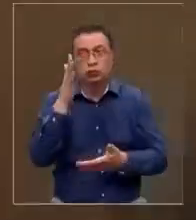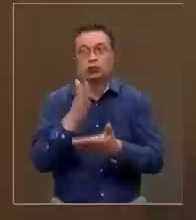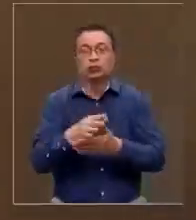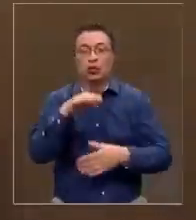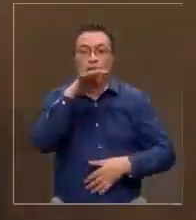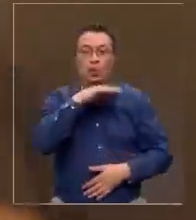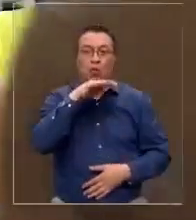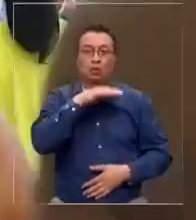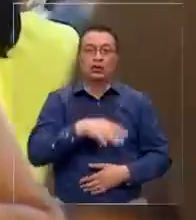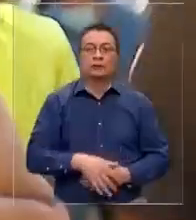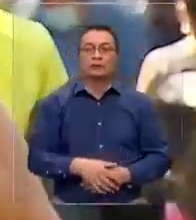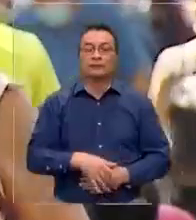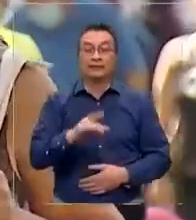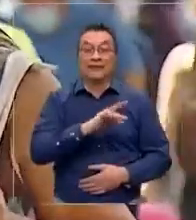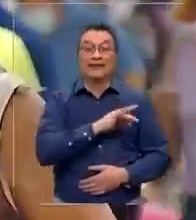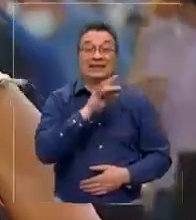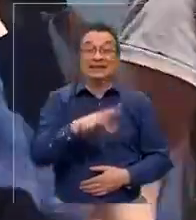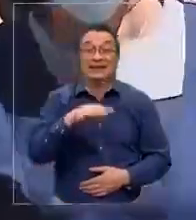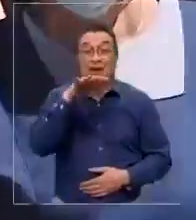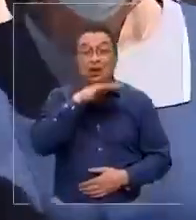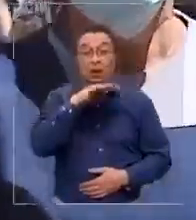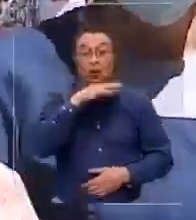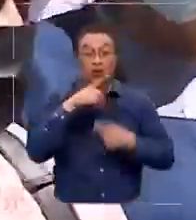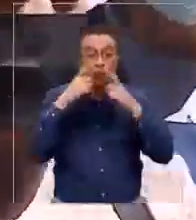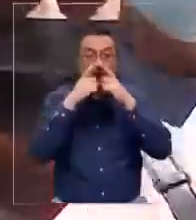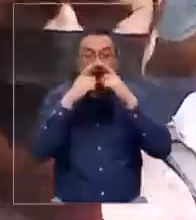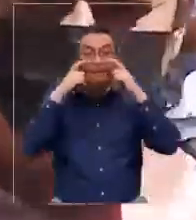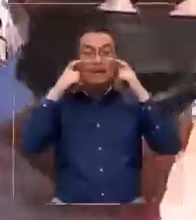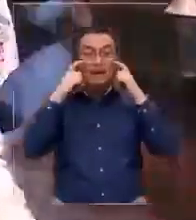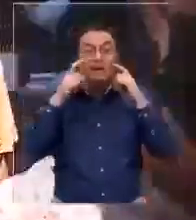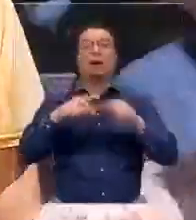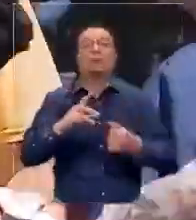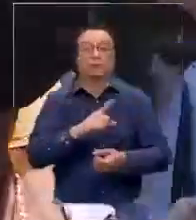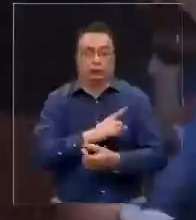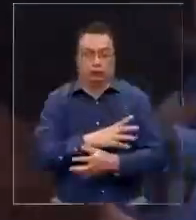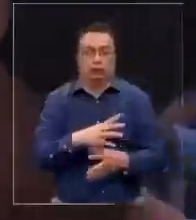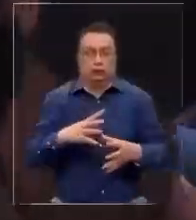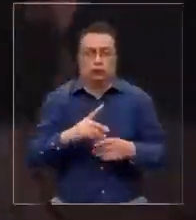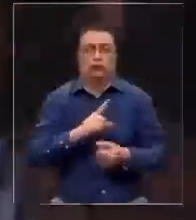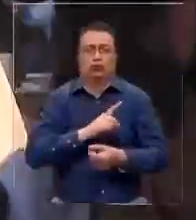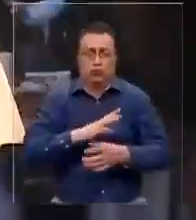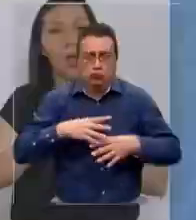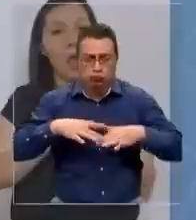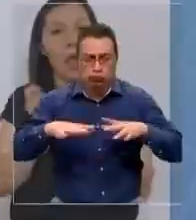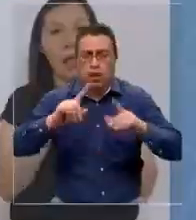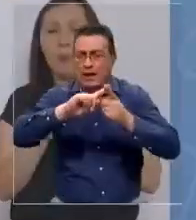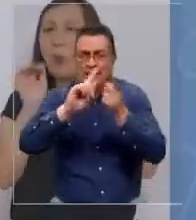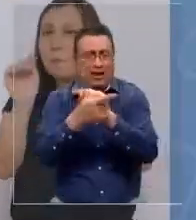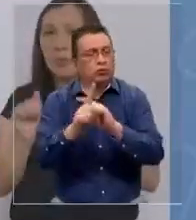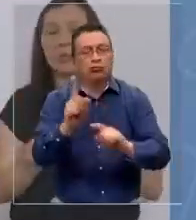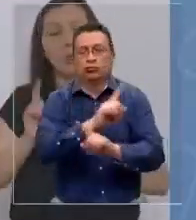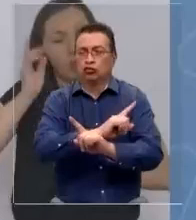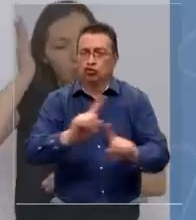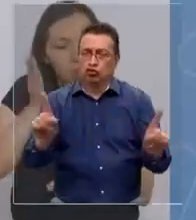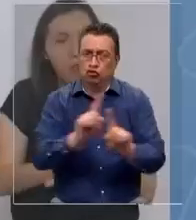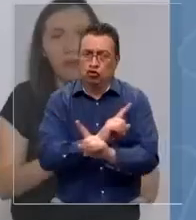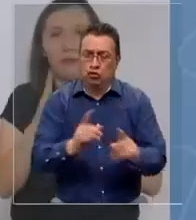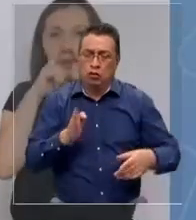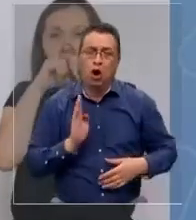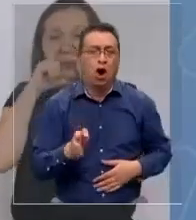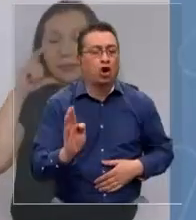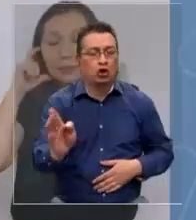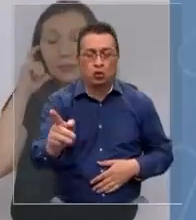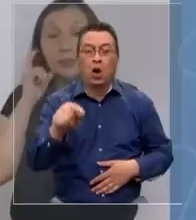usándola. En Chile el uso de la mascarilla se ha mantenido y fortalecido, no vamos a hacer cambios en este sentido y